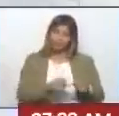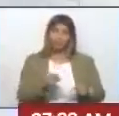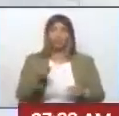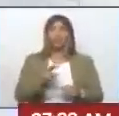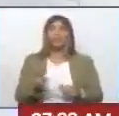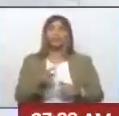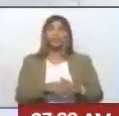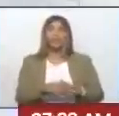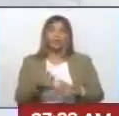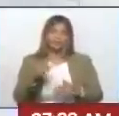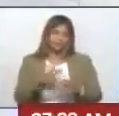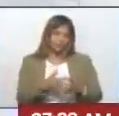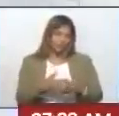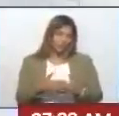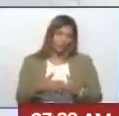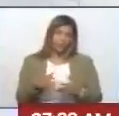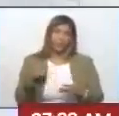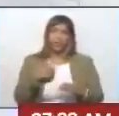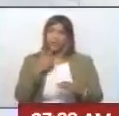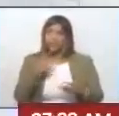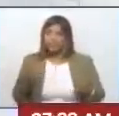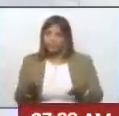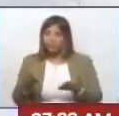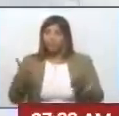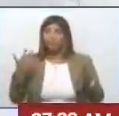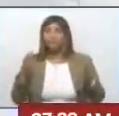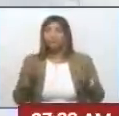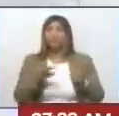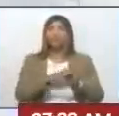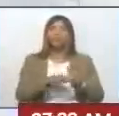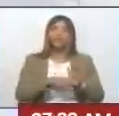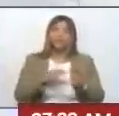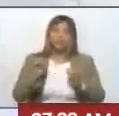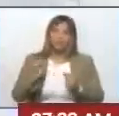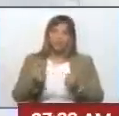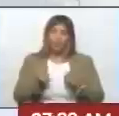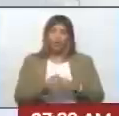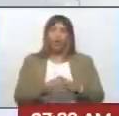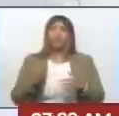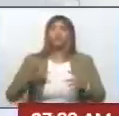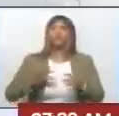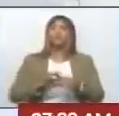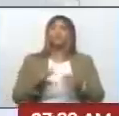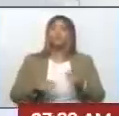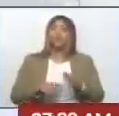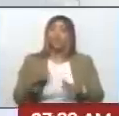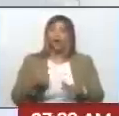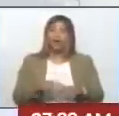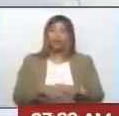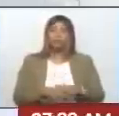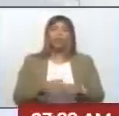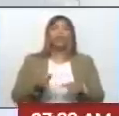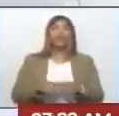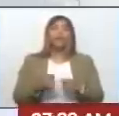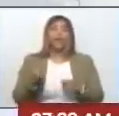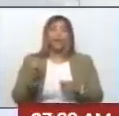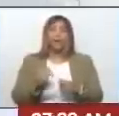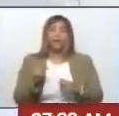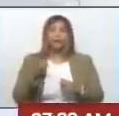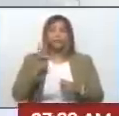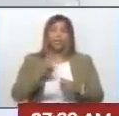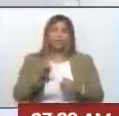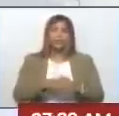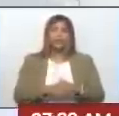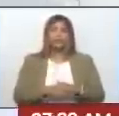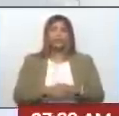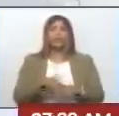militares, aquellos que aplauden y piden medidas coercitivas unilaterales que tanto daño le han hecho al país,